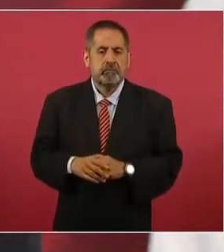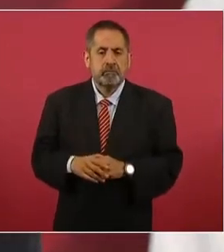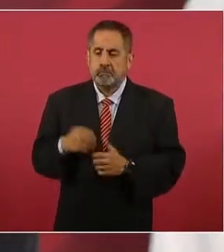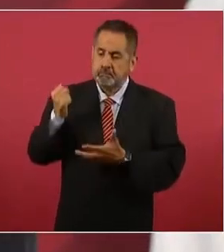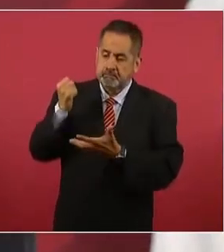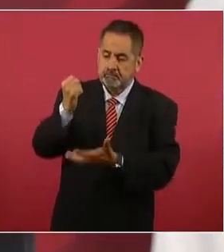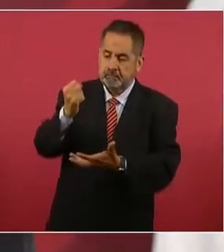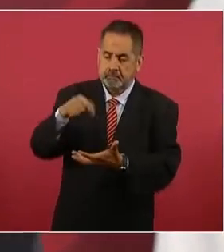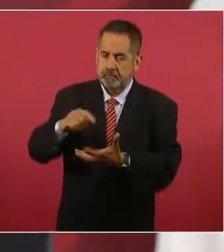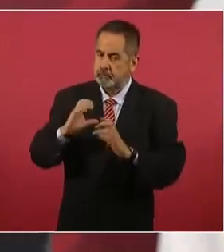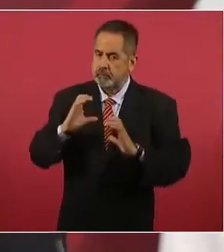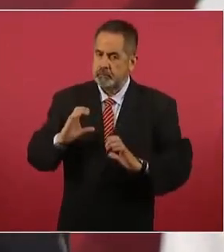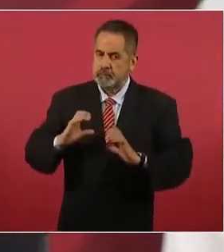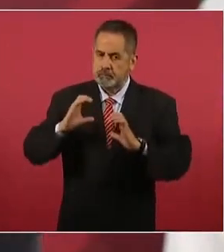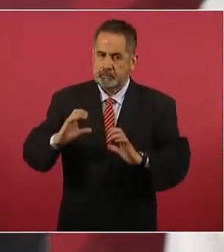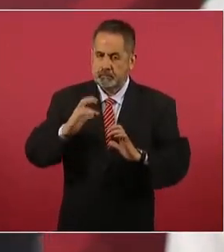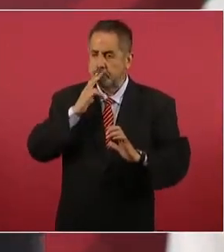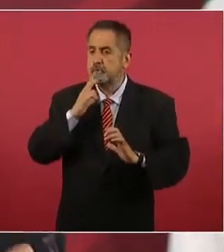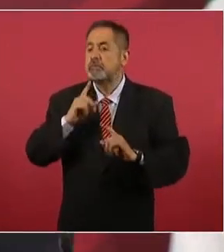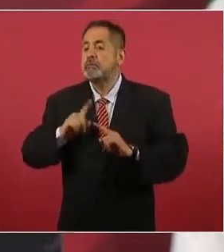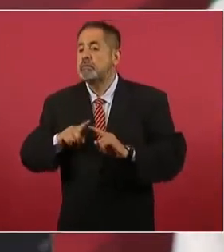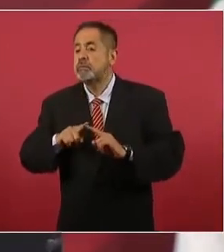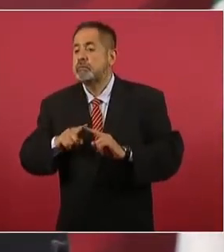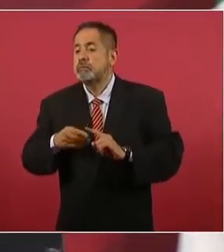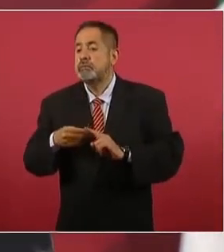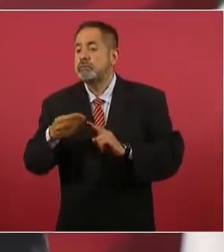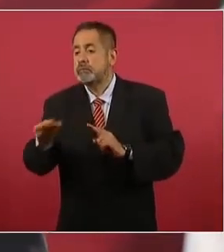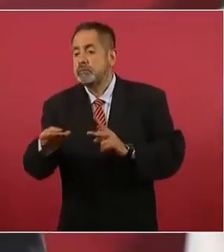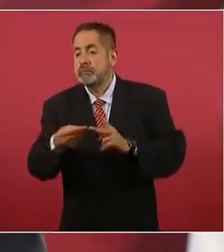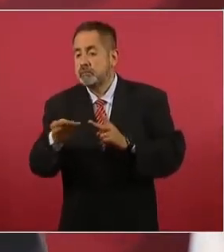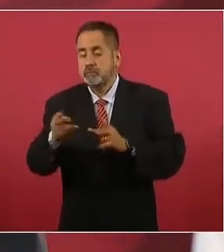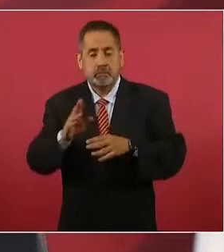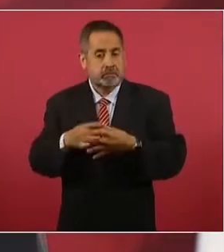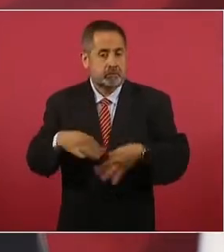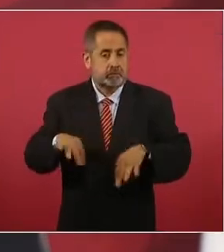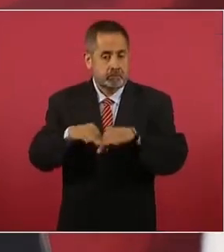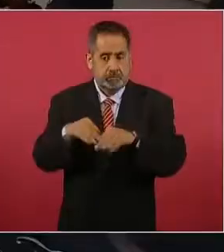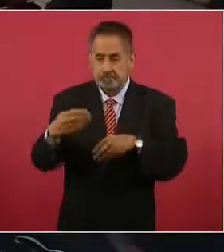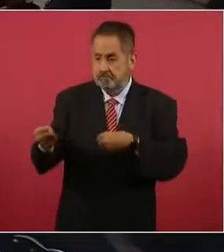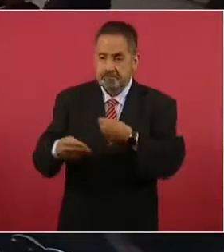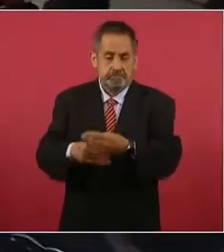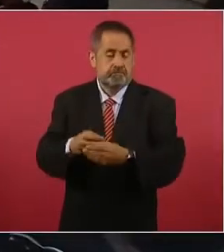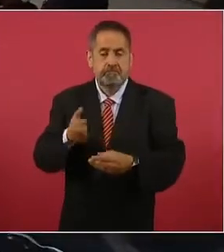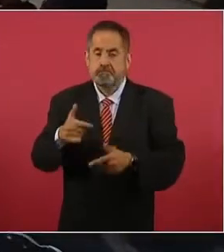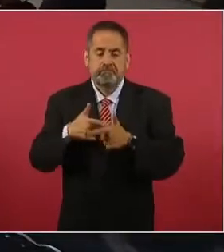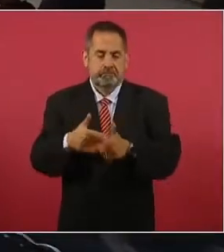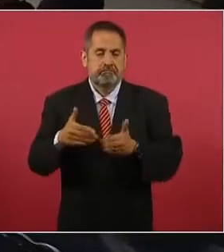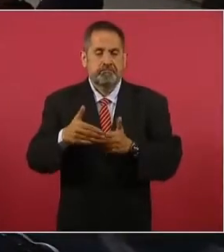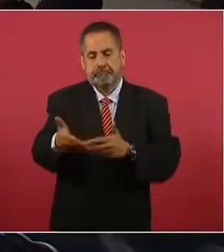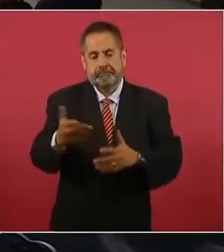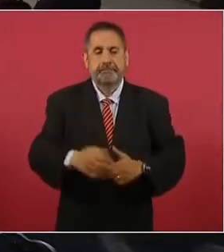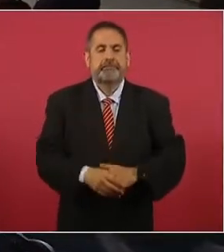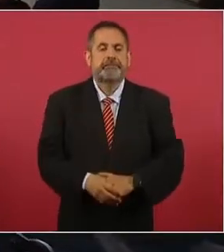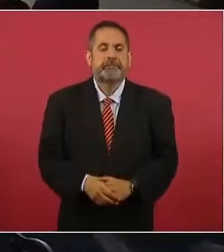presupuesto y se destina a lo básico, y lo vamos a seguir haciendo.